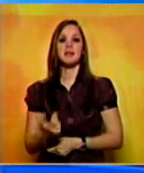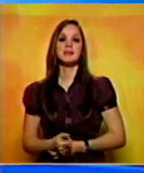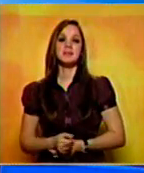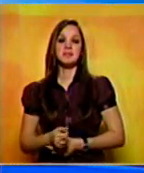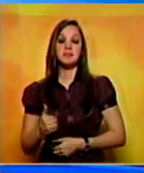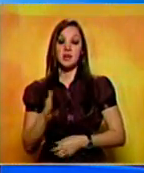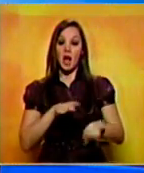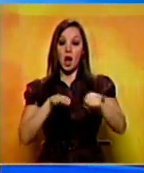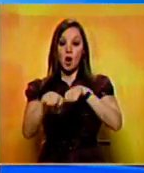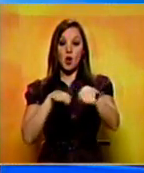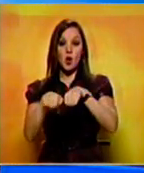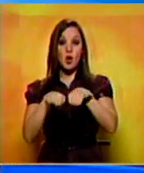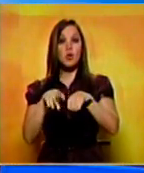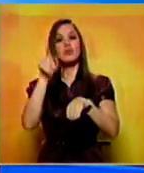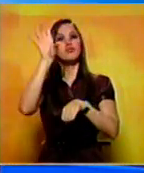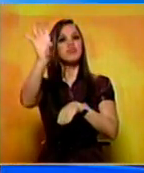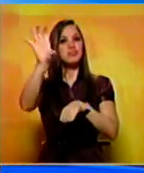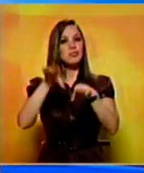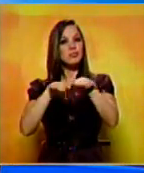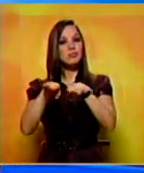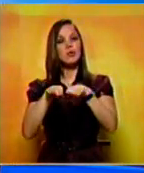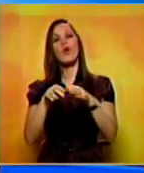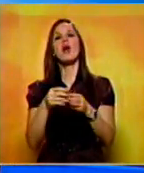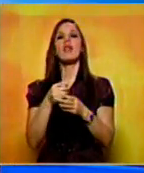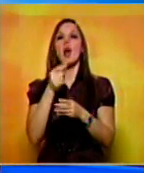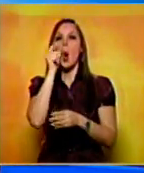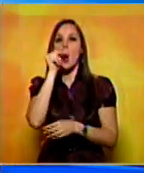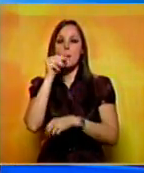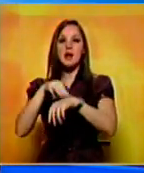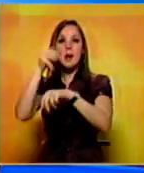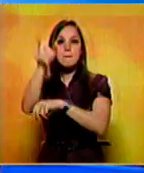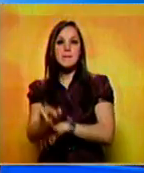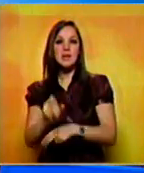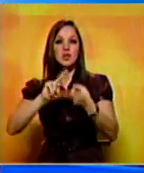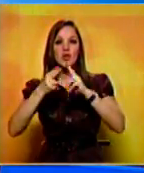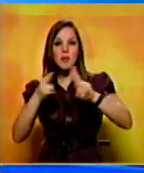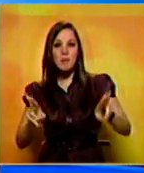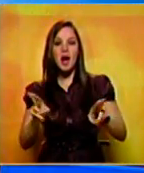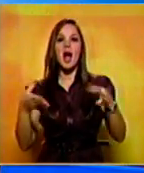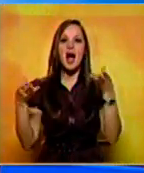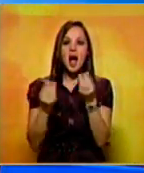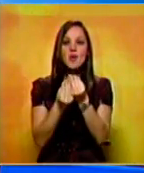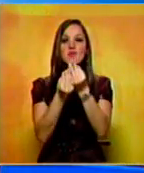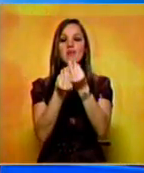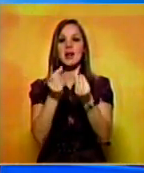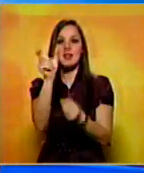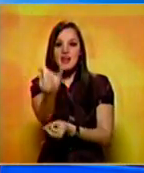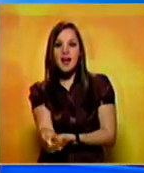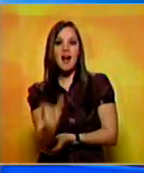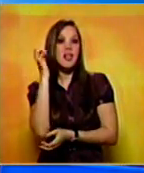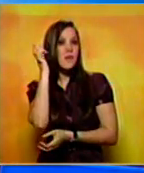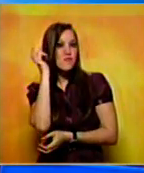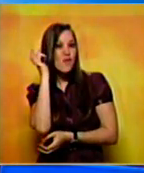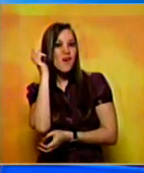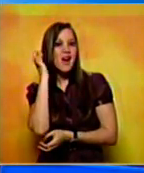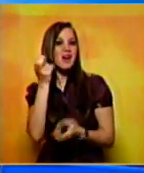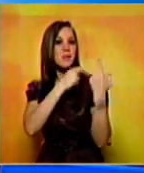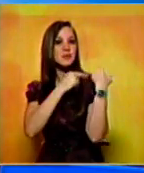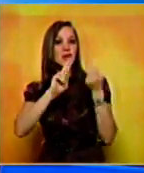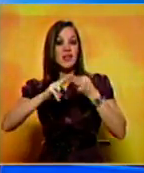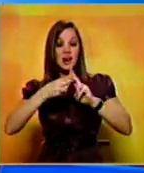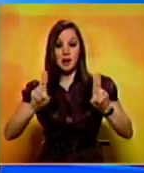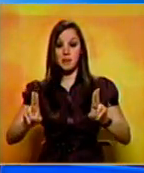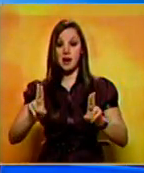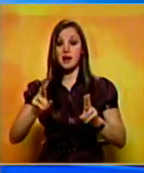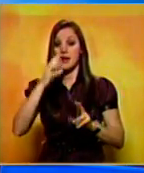En COGES, el ministro de Interior, Justicia y Paz, Miguel Rodríguez Torres, acompañado por la comisionada para la Paz, Isis Ochoa, anunció la adquisición